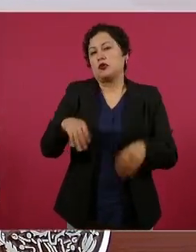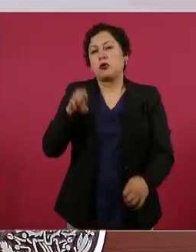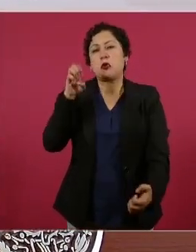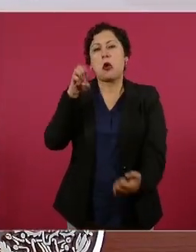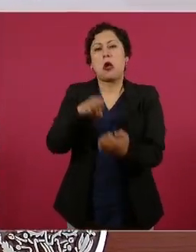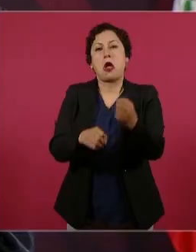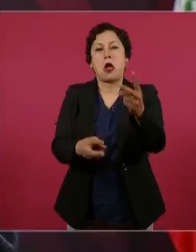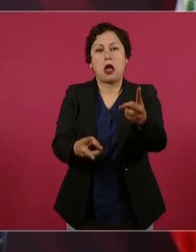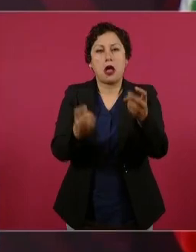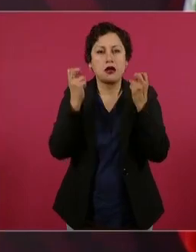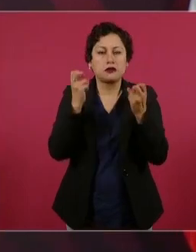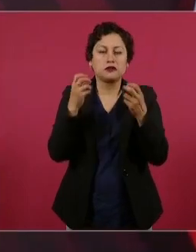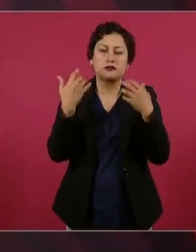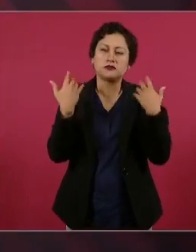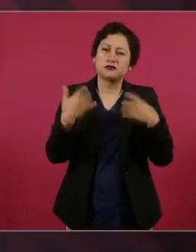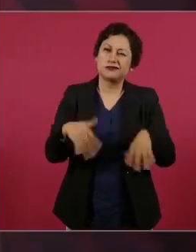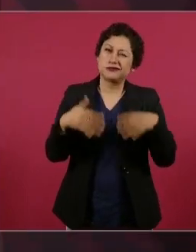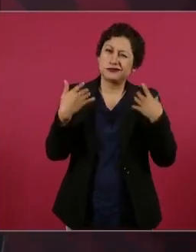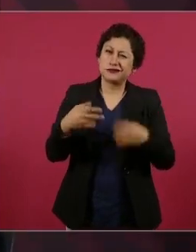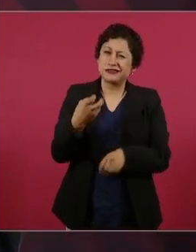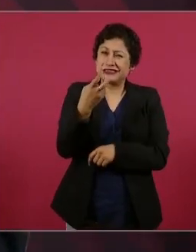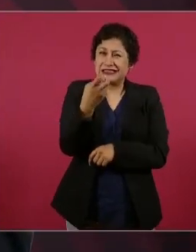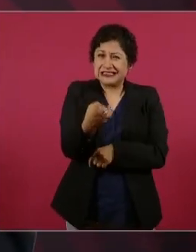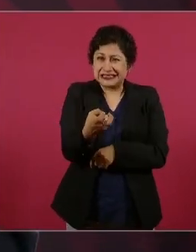es como una asignatura pendiente.